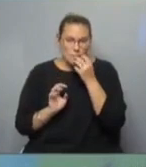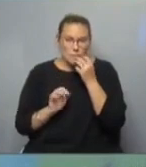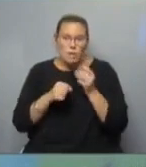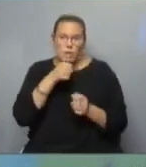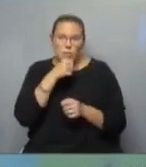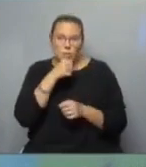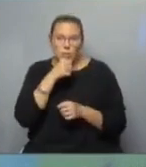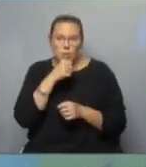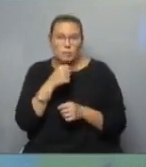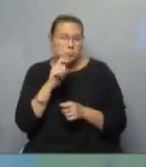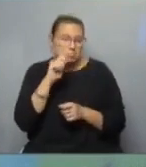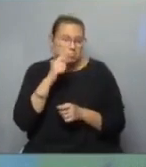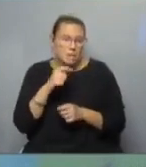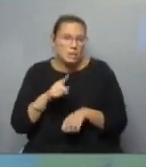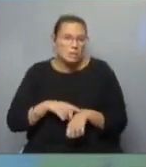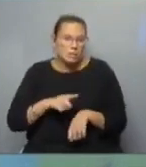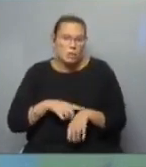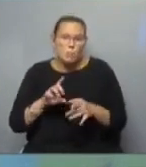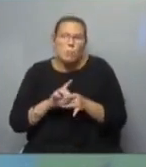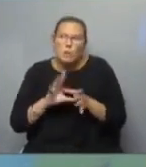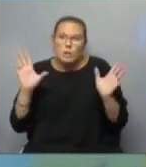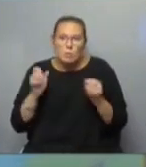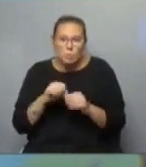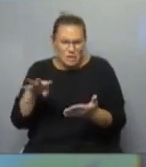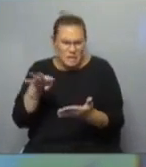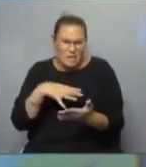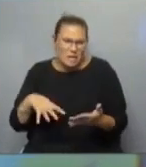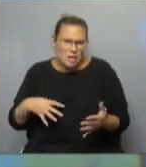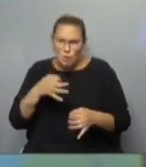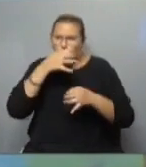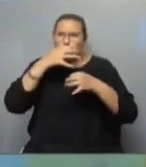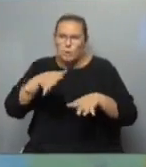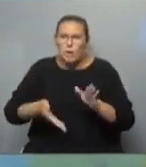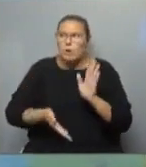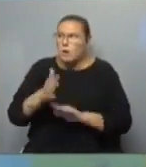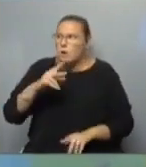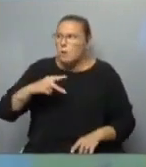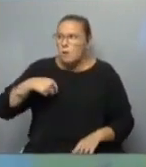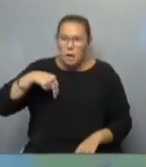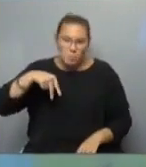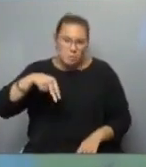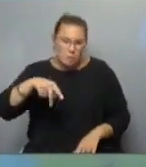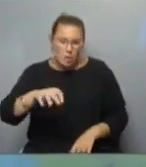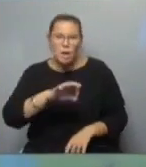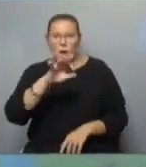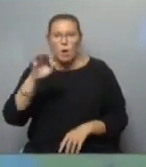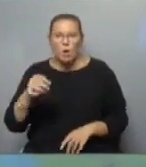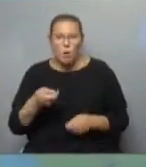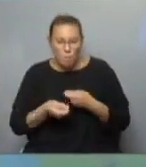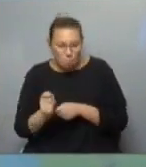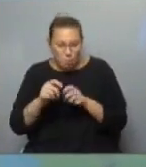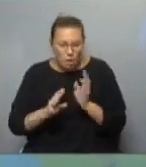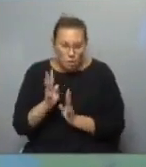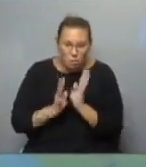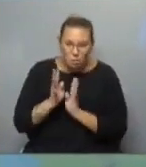vejez tiene muchos encantos. El tiempo libre, por ejemplo, poder leer lo que quieras, o poder salir a caminar, o poder plantar cosas y